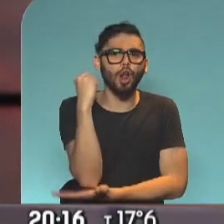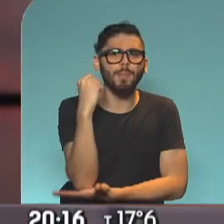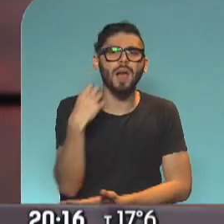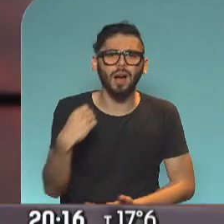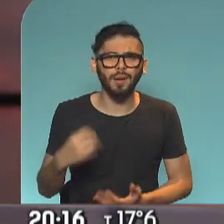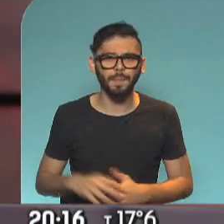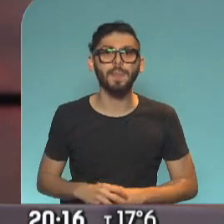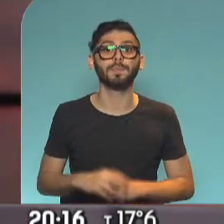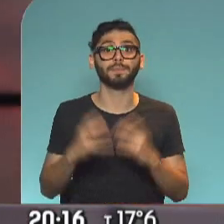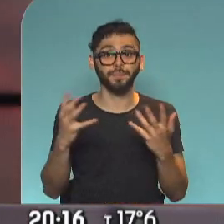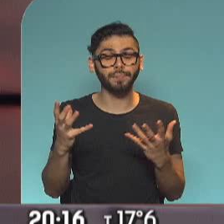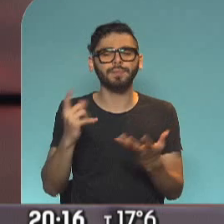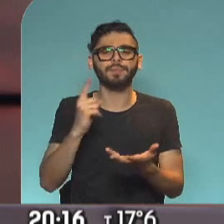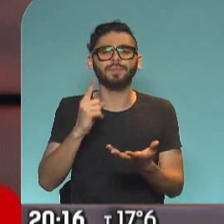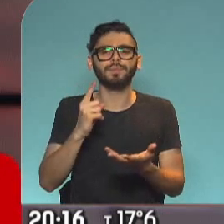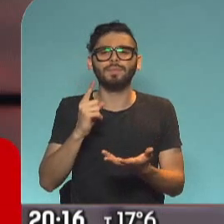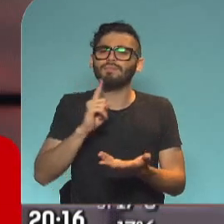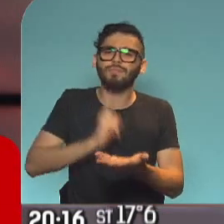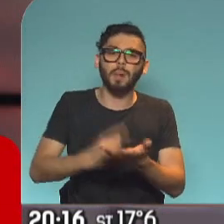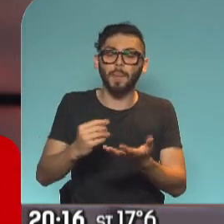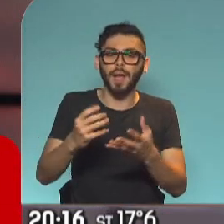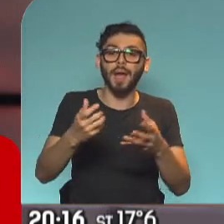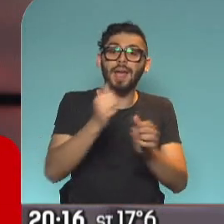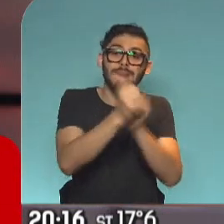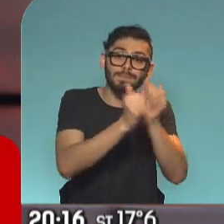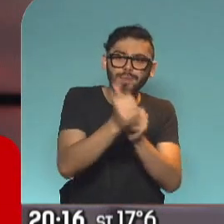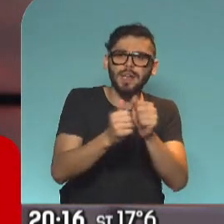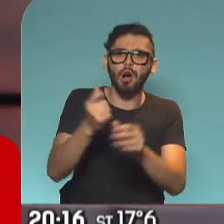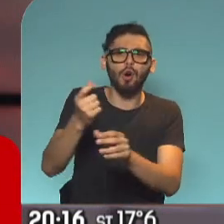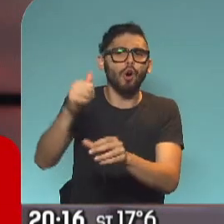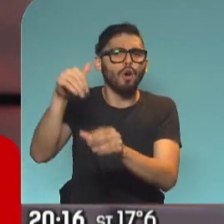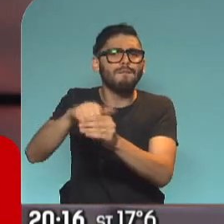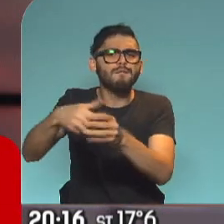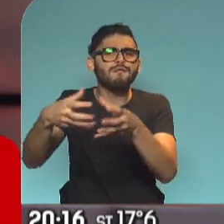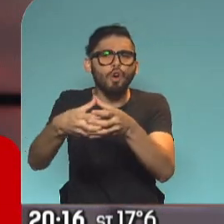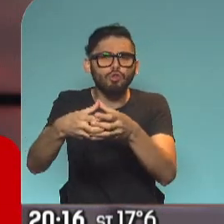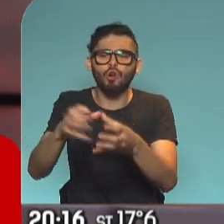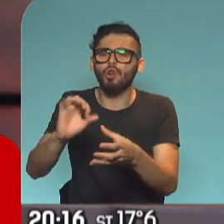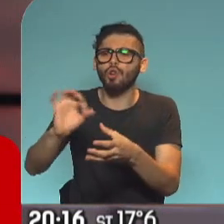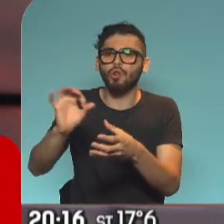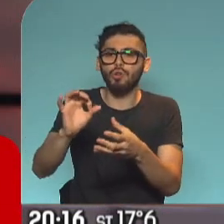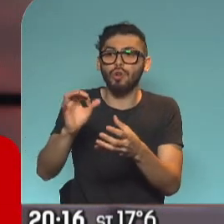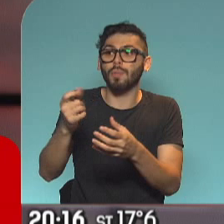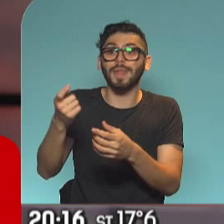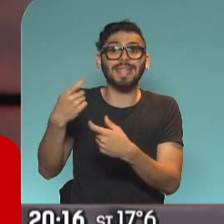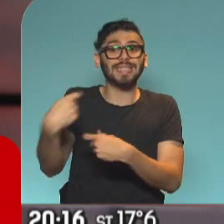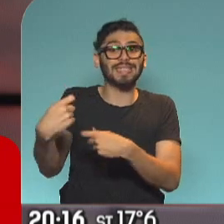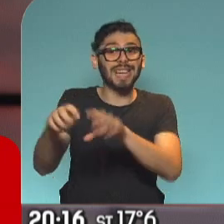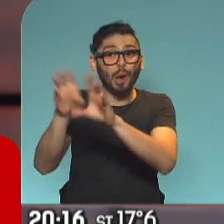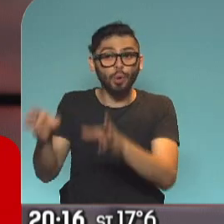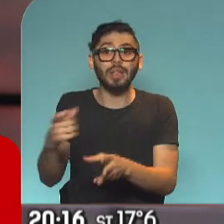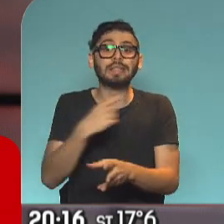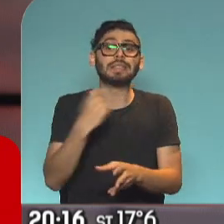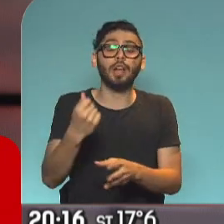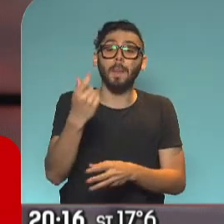medidas justamente para aquellas empresas, fondos, aseguradoras y demás que tengan pesos y los quieran invertir, por ejemplo, en el contado